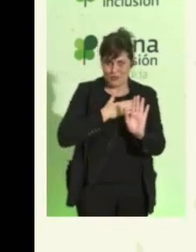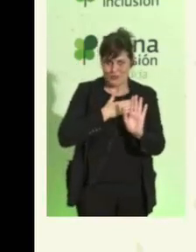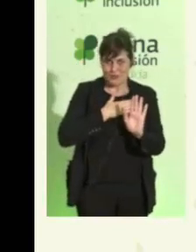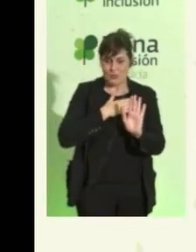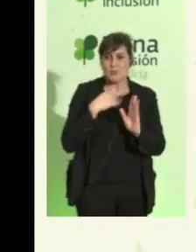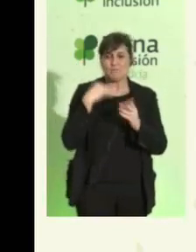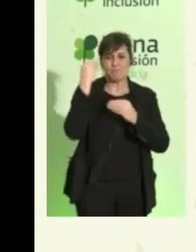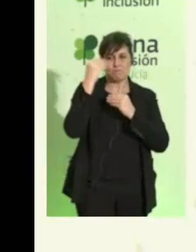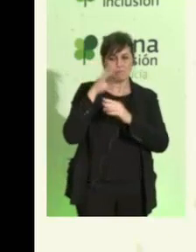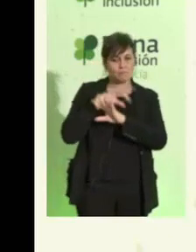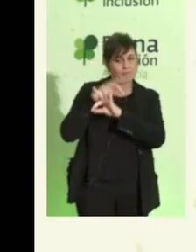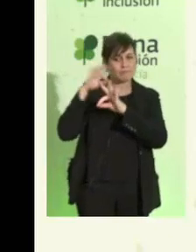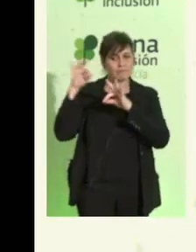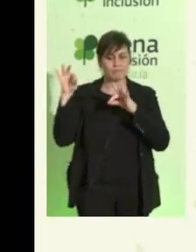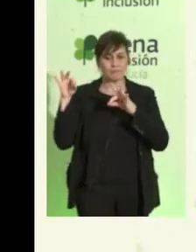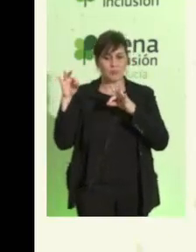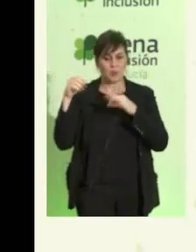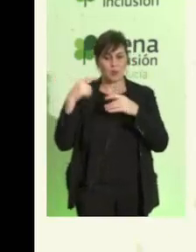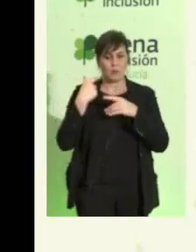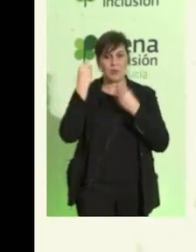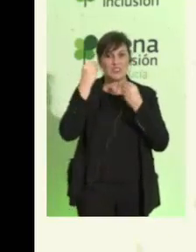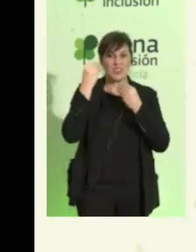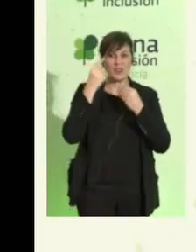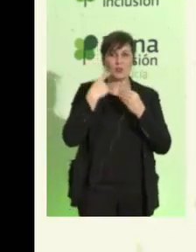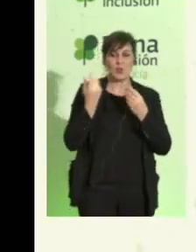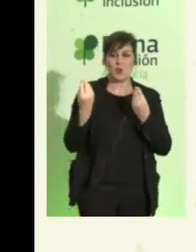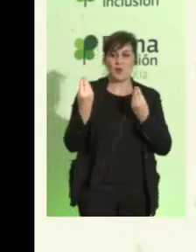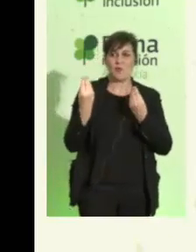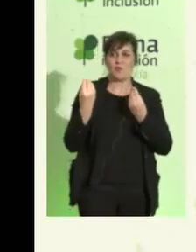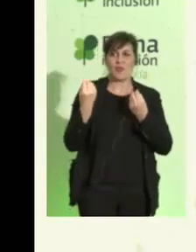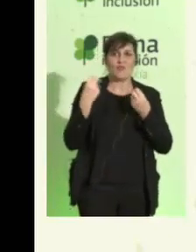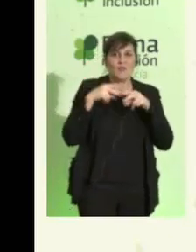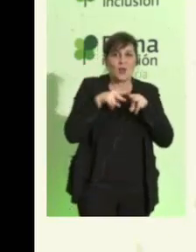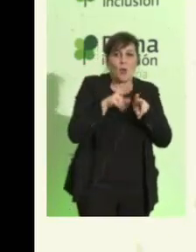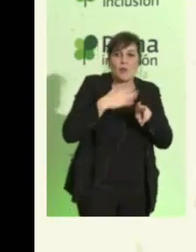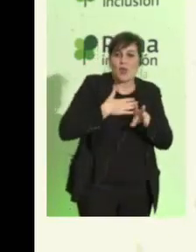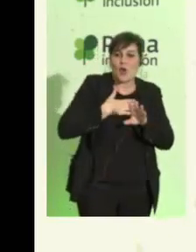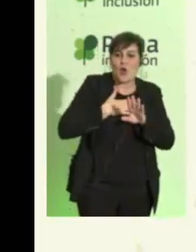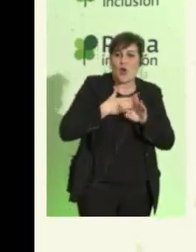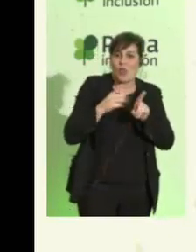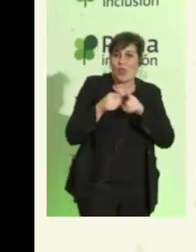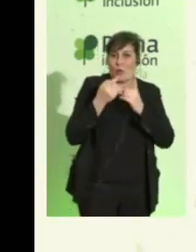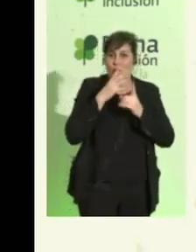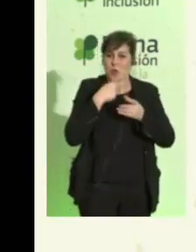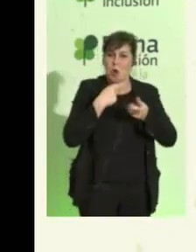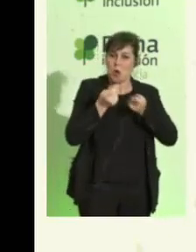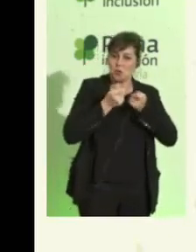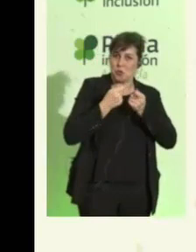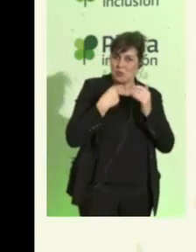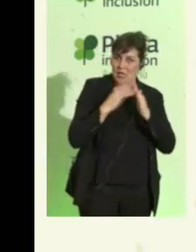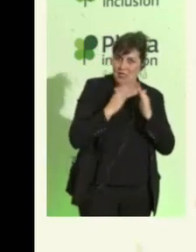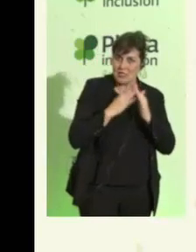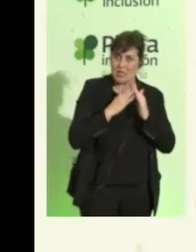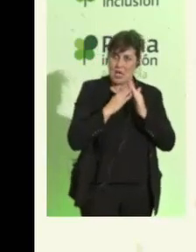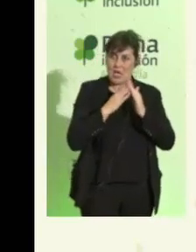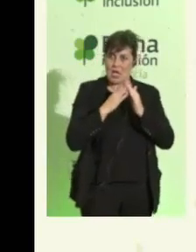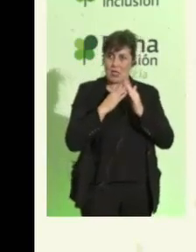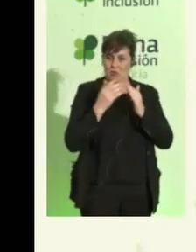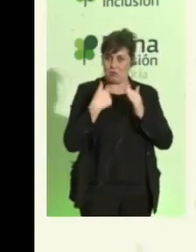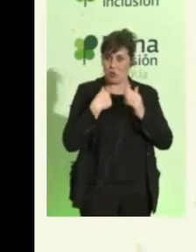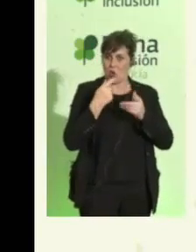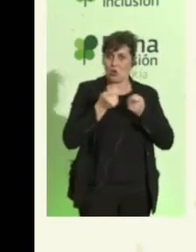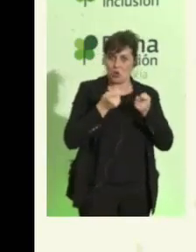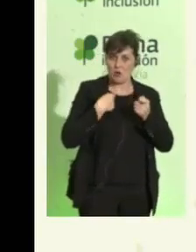Y yo podía decir quién iba a vivir conmigo, que en aquel momento no era nadie. Yo tenía control sobre mi casa y sobre todo lo que tenía que tener con mi vida. Y